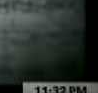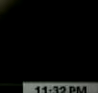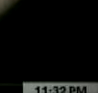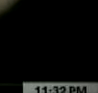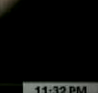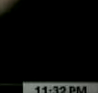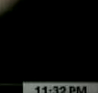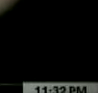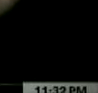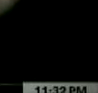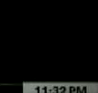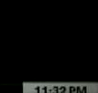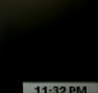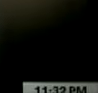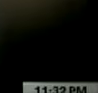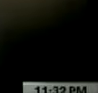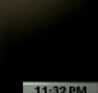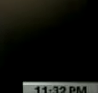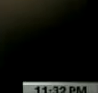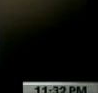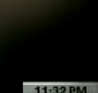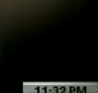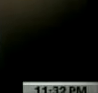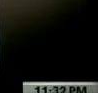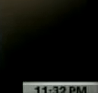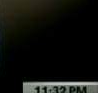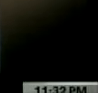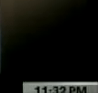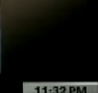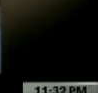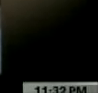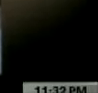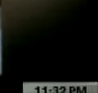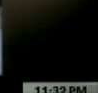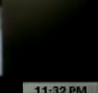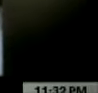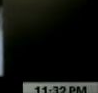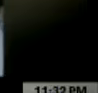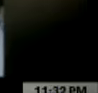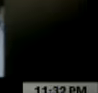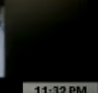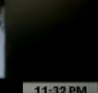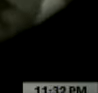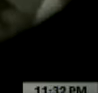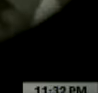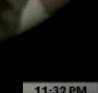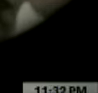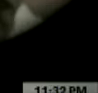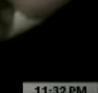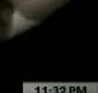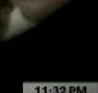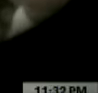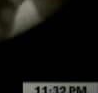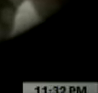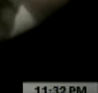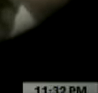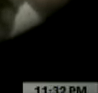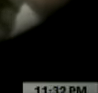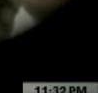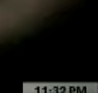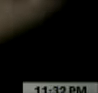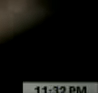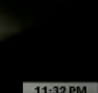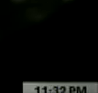Caracas. Mi profesión es terrorista. Es más claro, le es más claro. Porque Ledesma tiene algo importante,